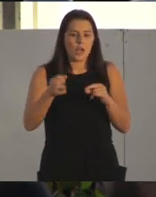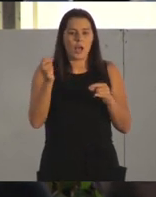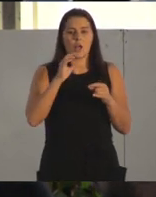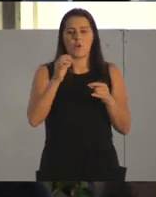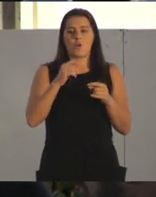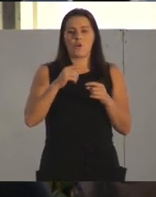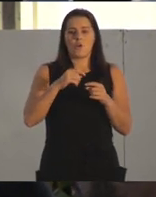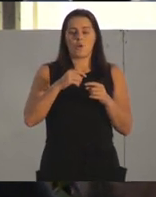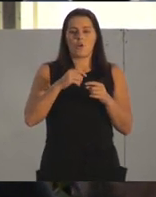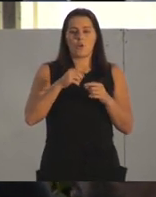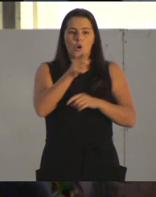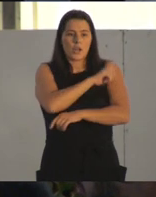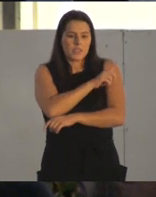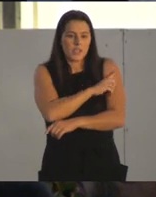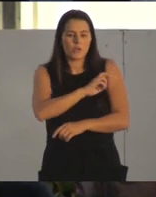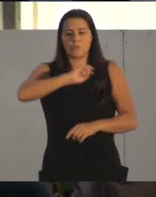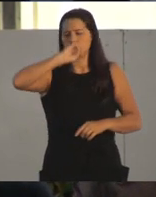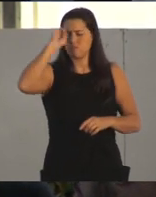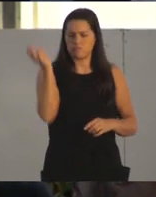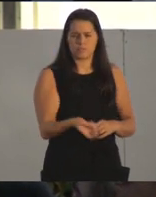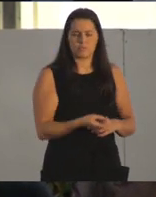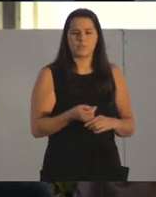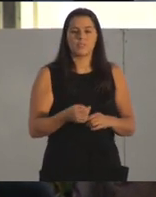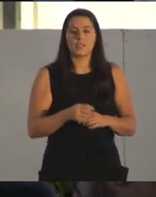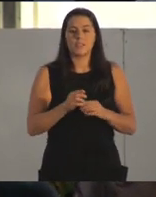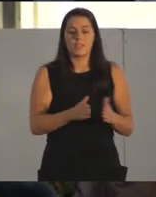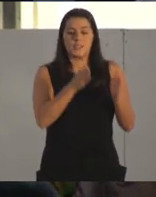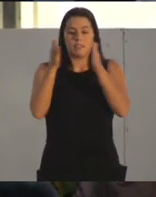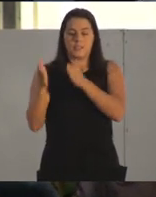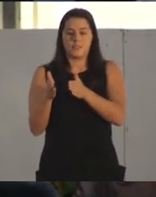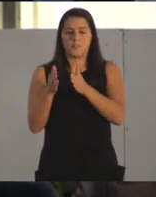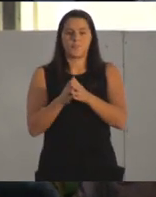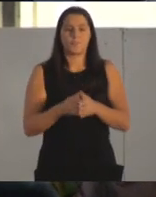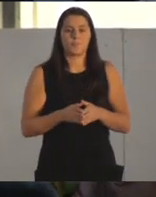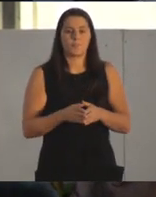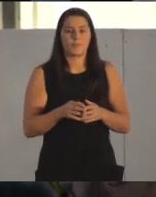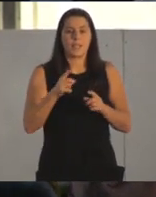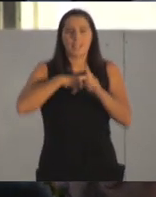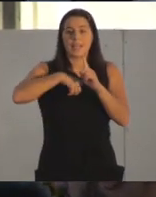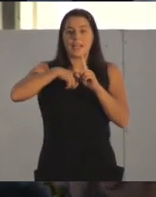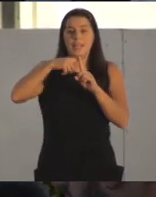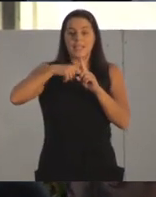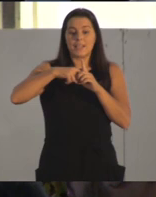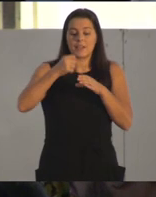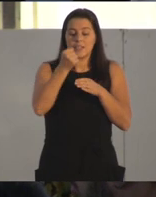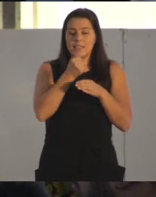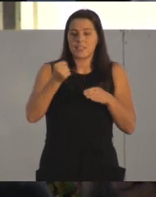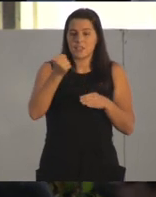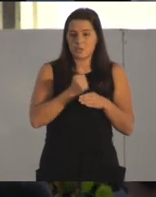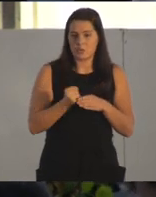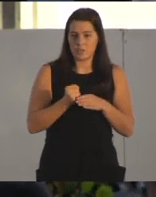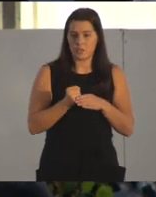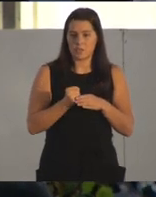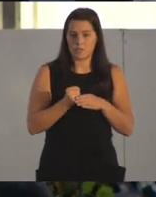colesterol, hipercalórica, lo que fuese. Y en la siguiente columna nos aparecerá el nivel de texturizado donde lo